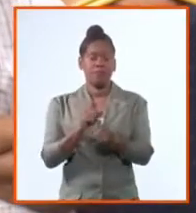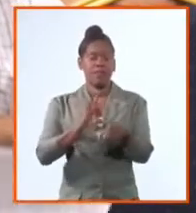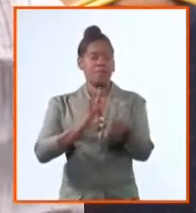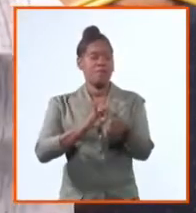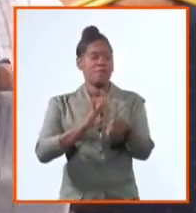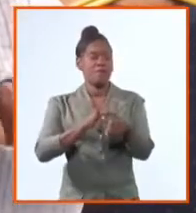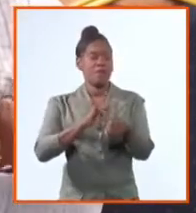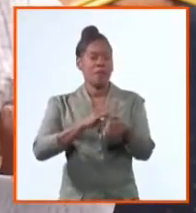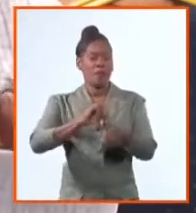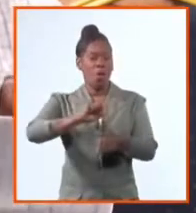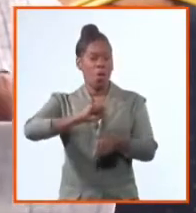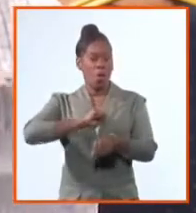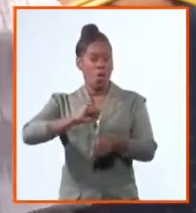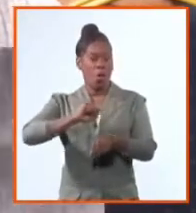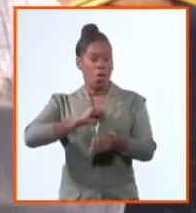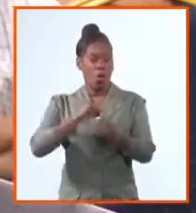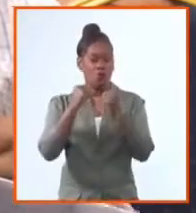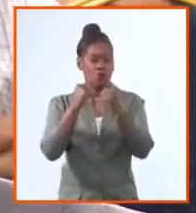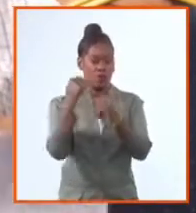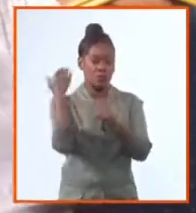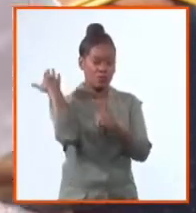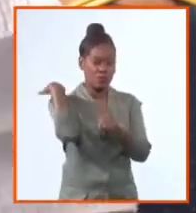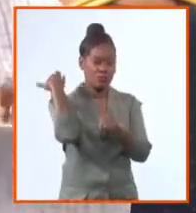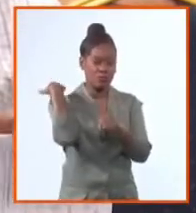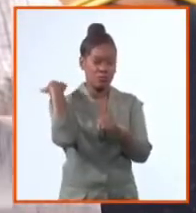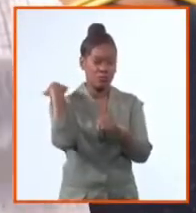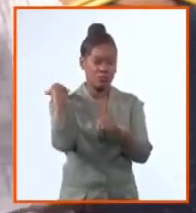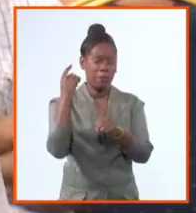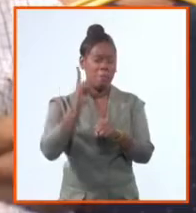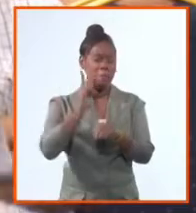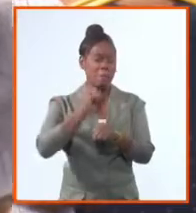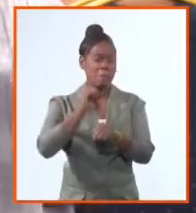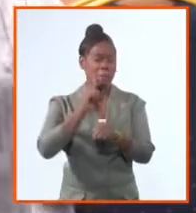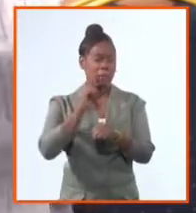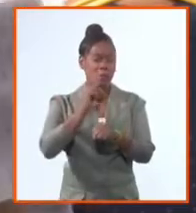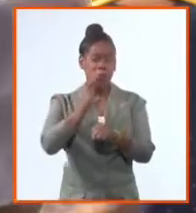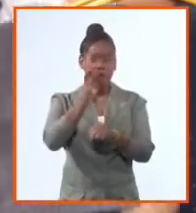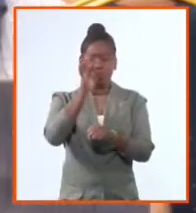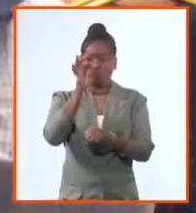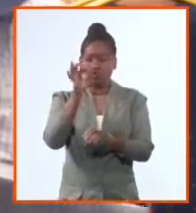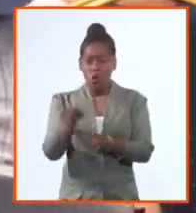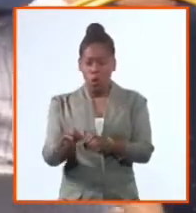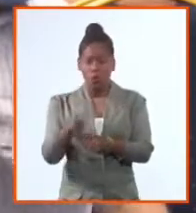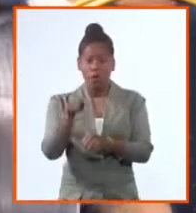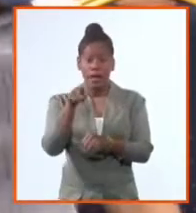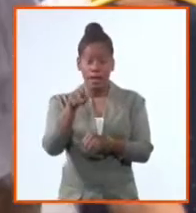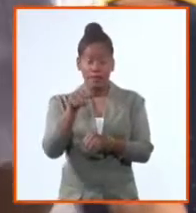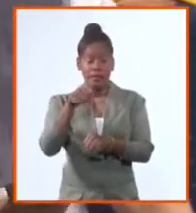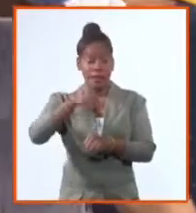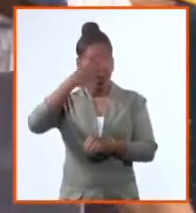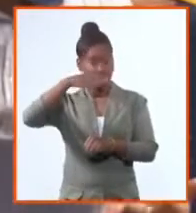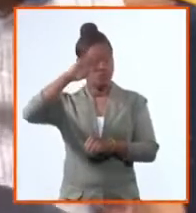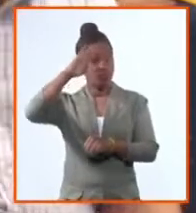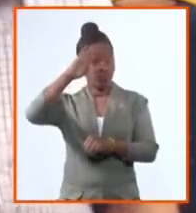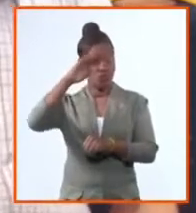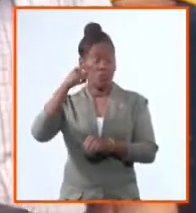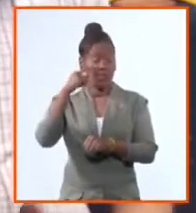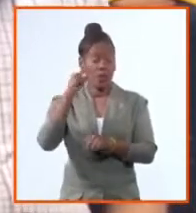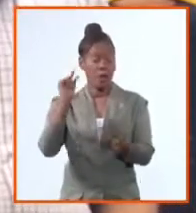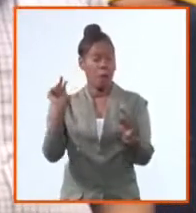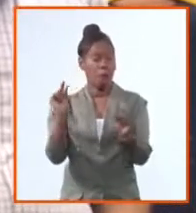unas cifras de tuberculosis relativamente bajas y que nos ponen en muy buena posición para